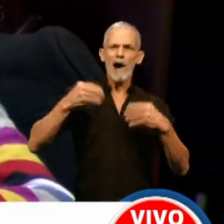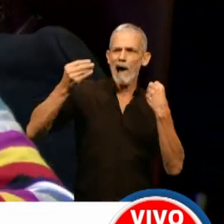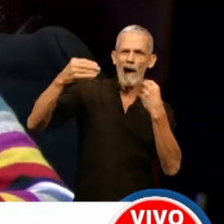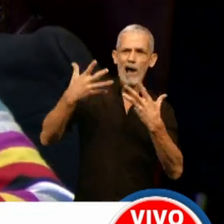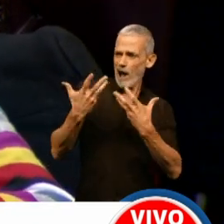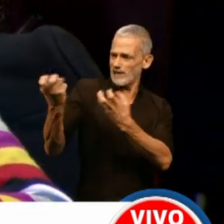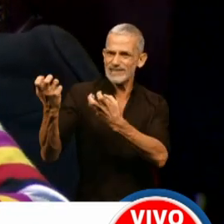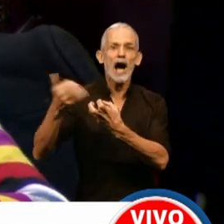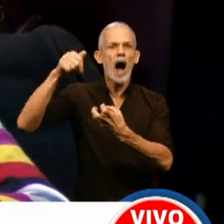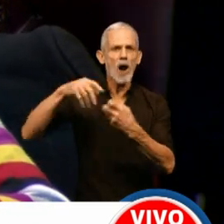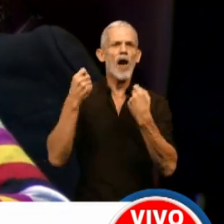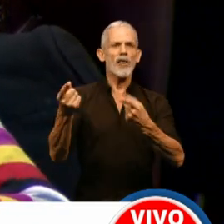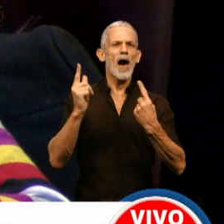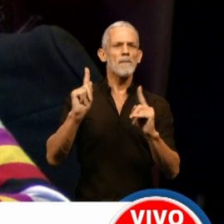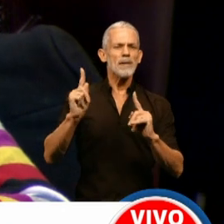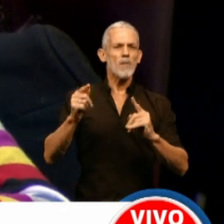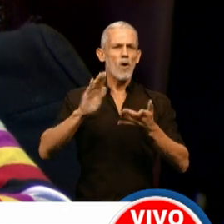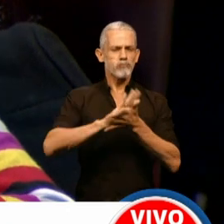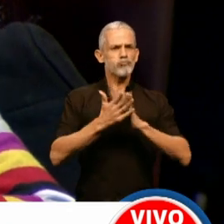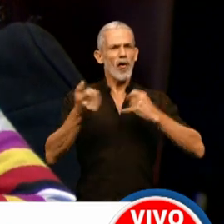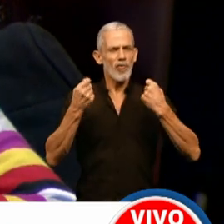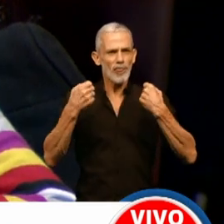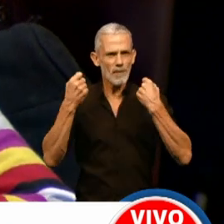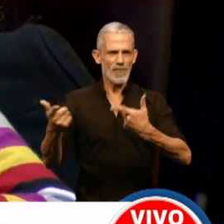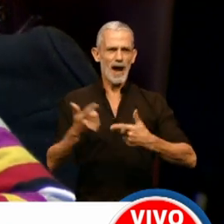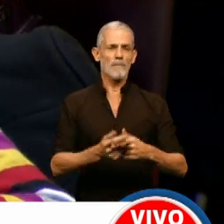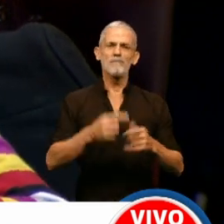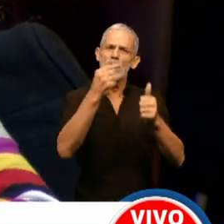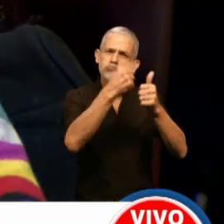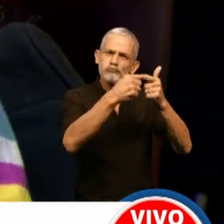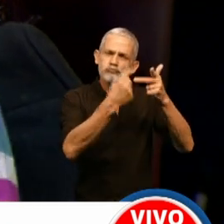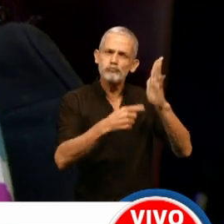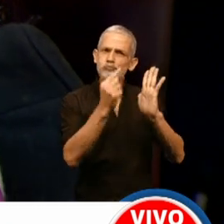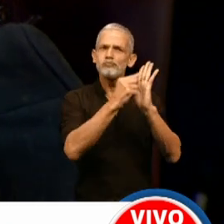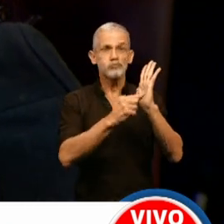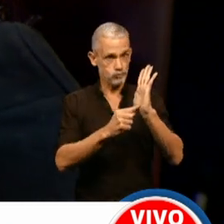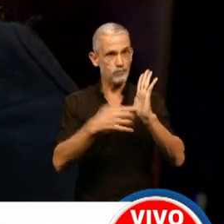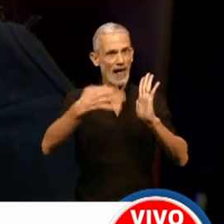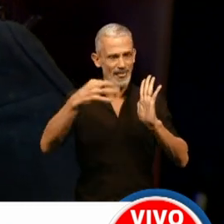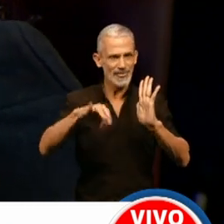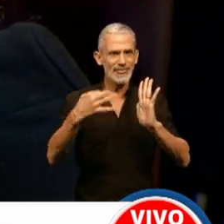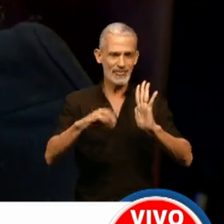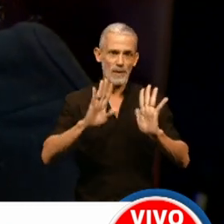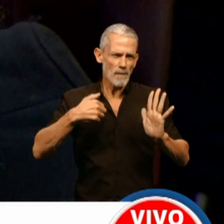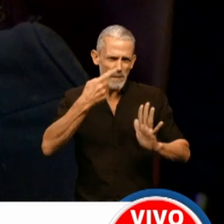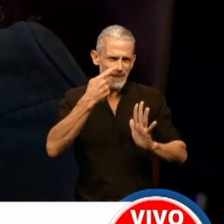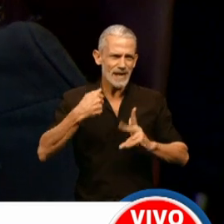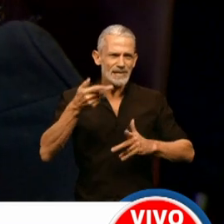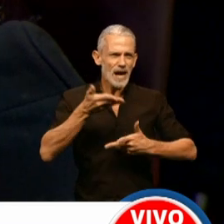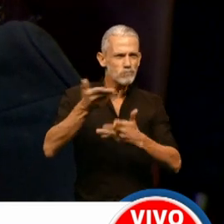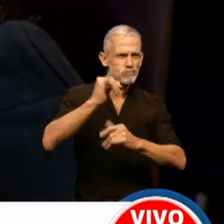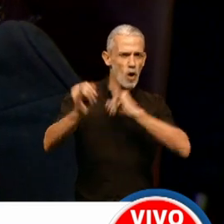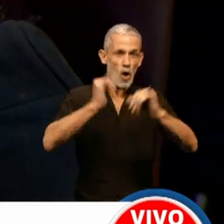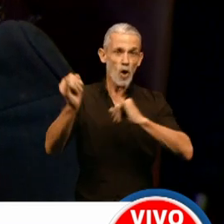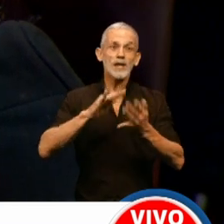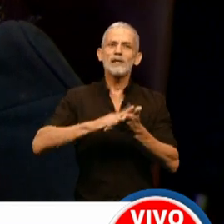arrebatado hay algunas características de algunas condiciones que me interesa compartir que tienen que